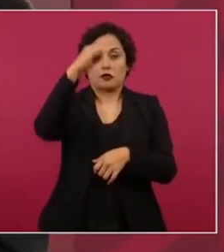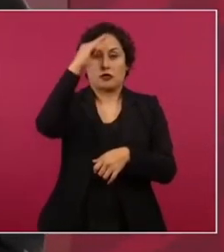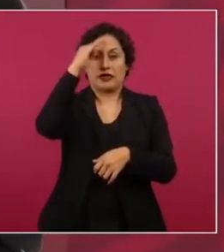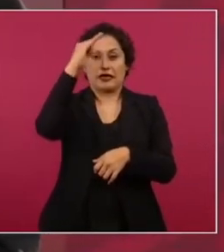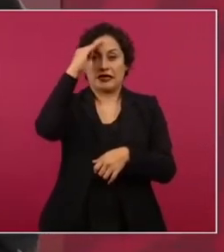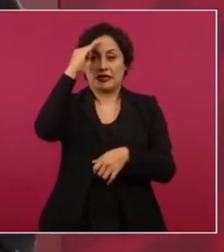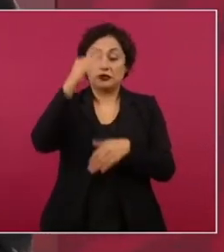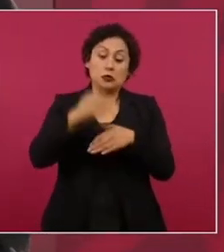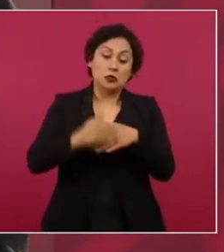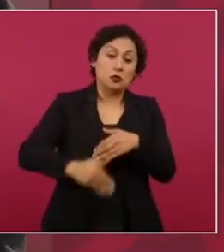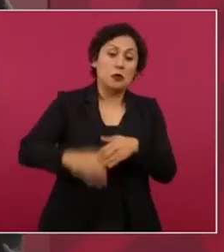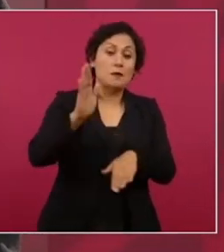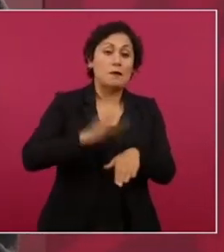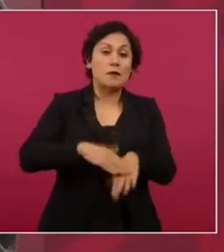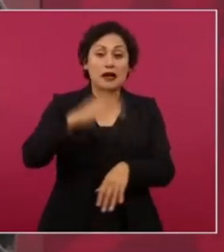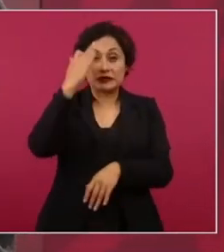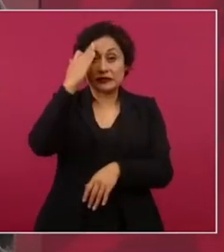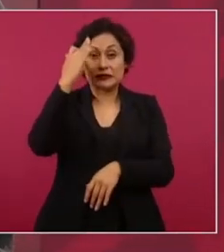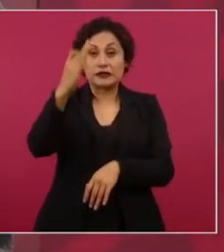Estaba muy fuerte.